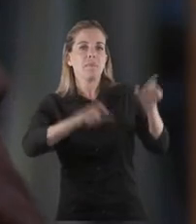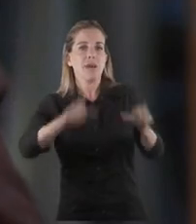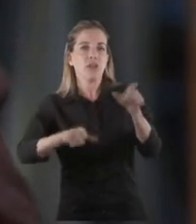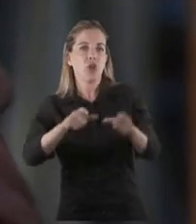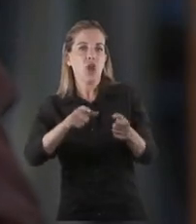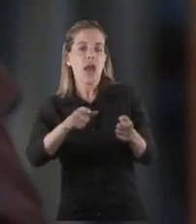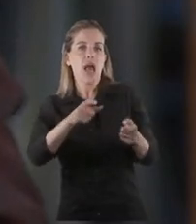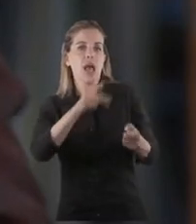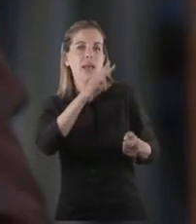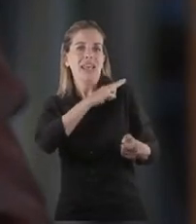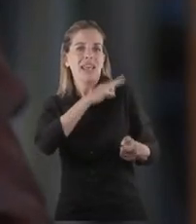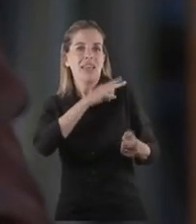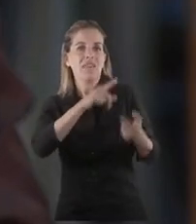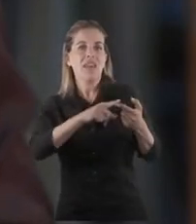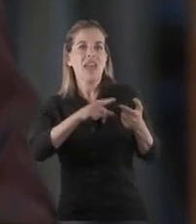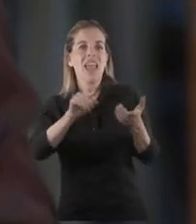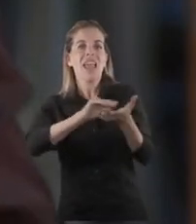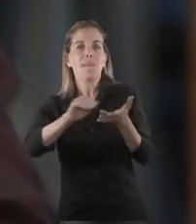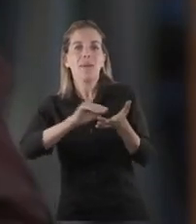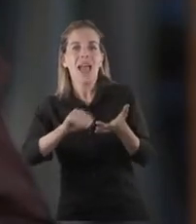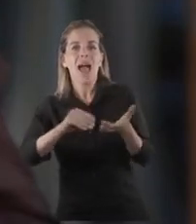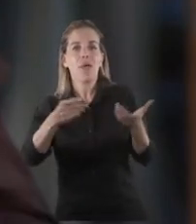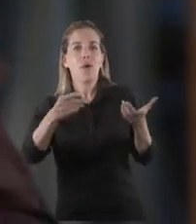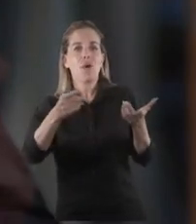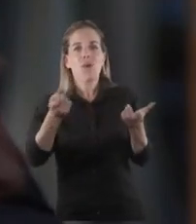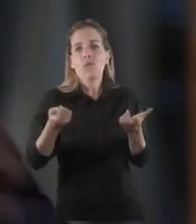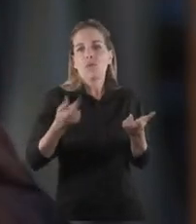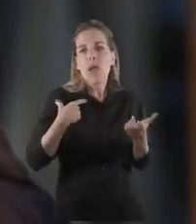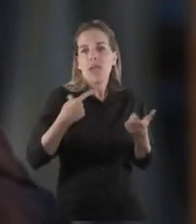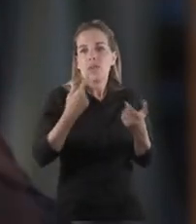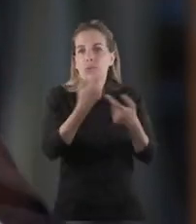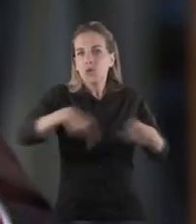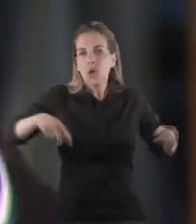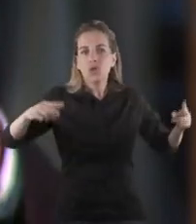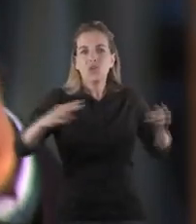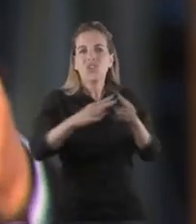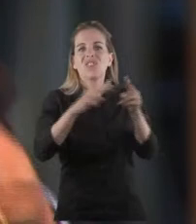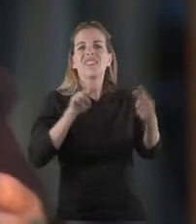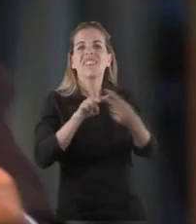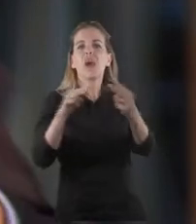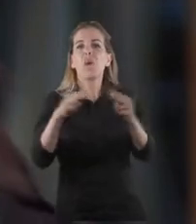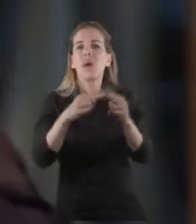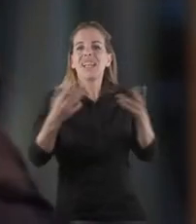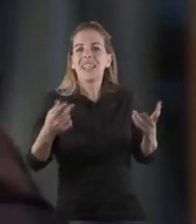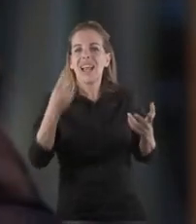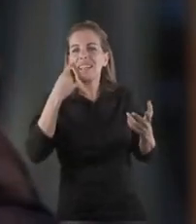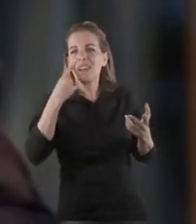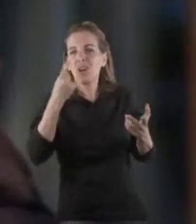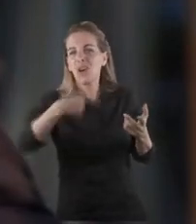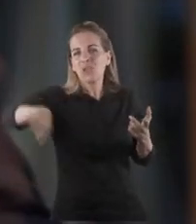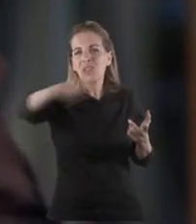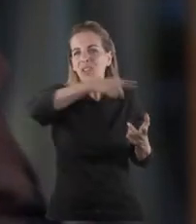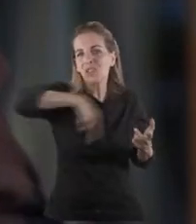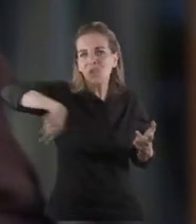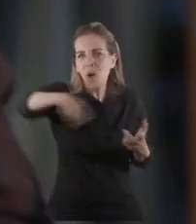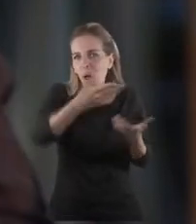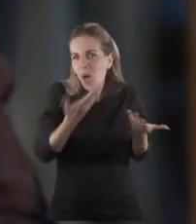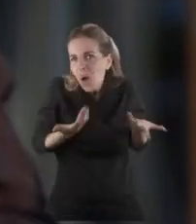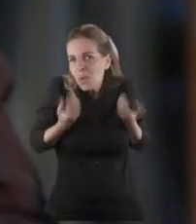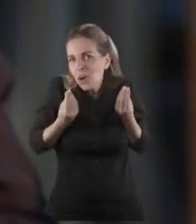cruzan diariamente. En un contexto en donde seguramente el club, el bar de la esquina, se